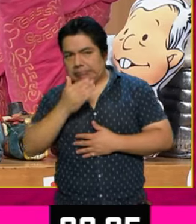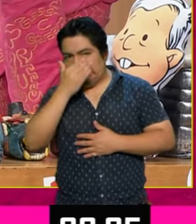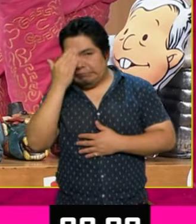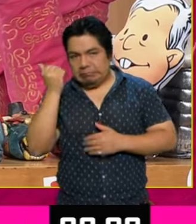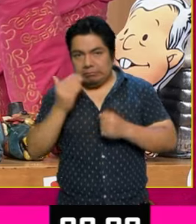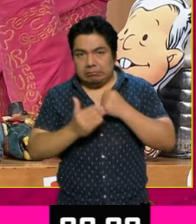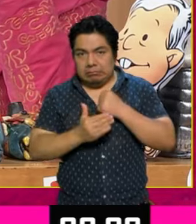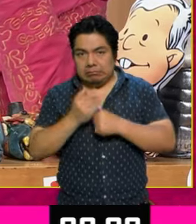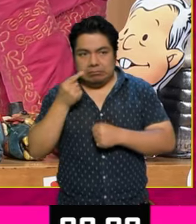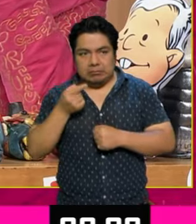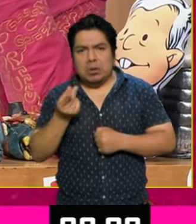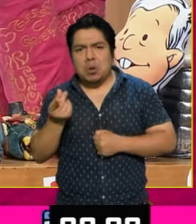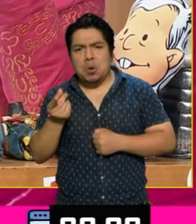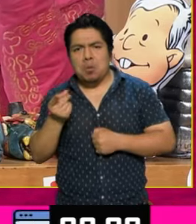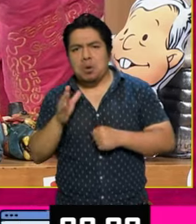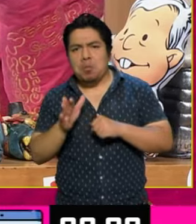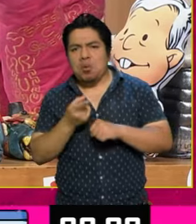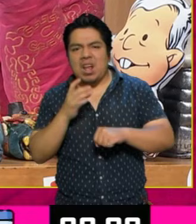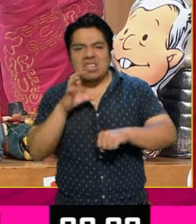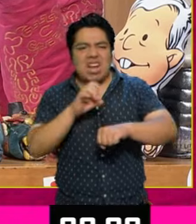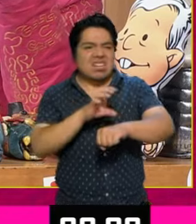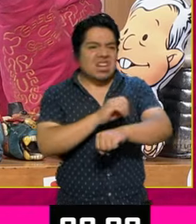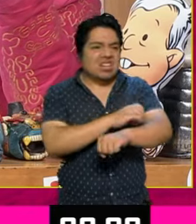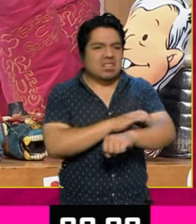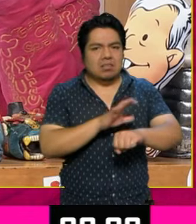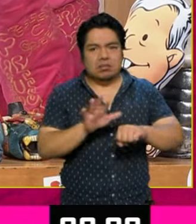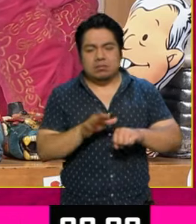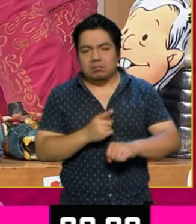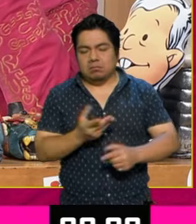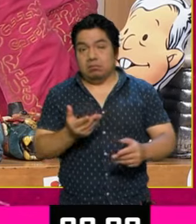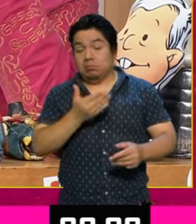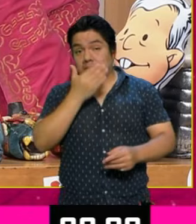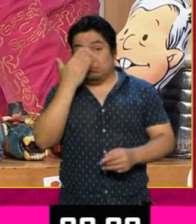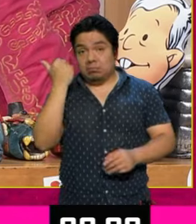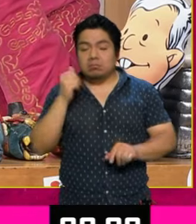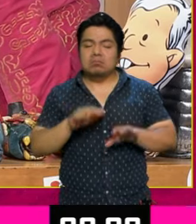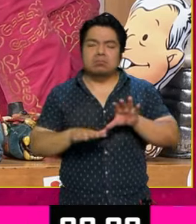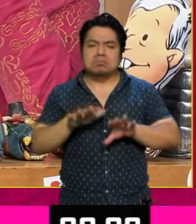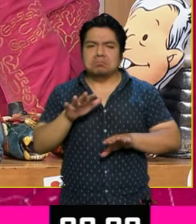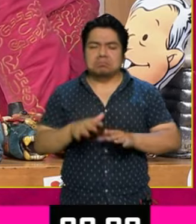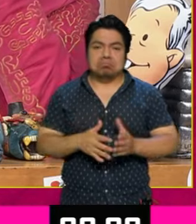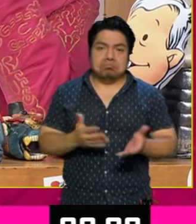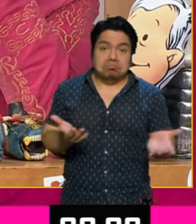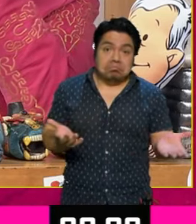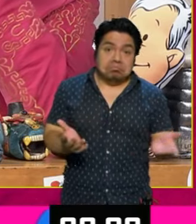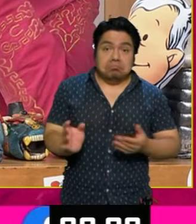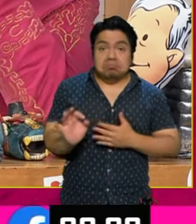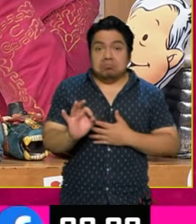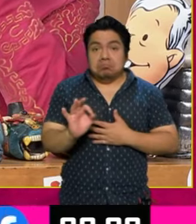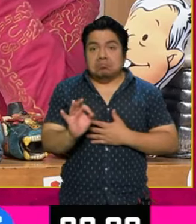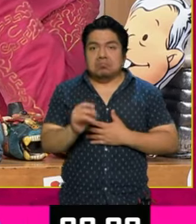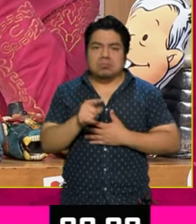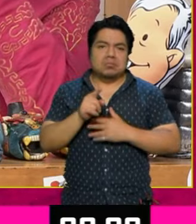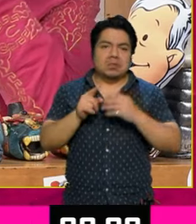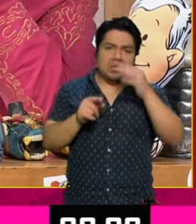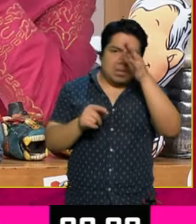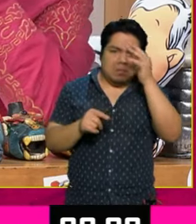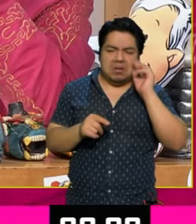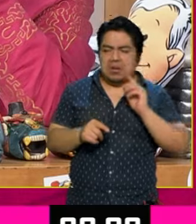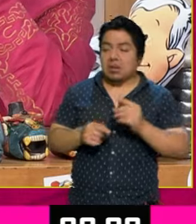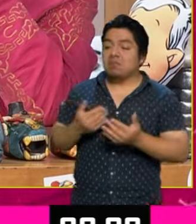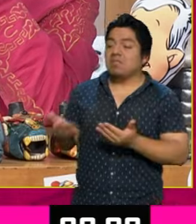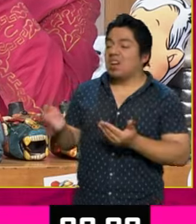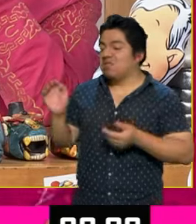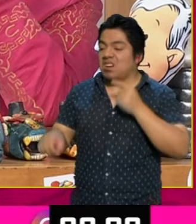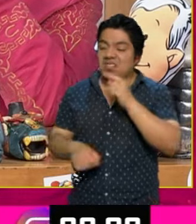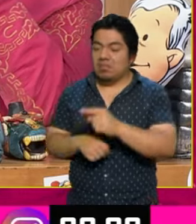motivo del ataque de los perros. Ahora, tendría que tener un motivo los perros para atacar. Pues es que a veces tú dirás, los estuvo así azuzando. Le quitó